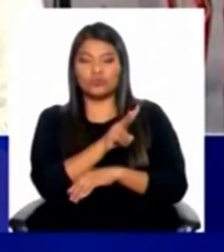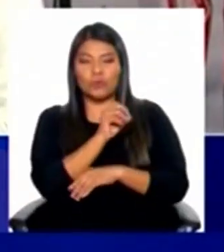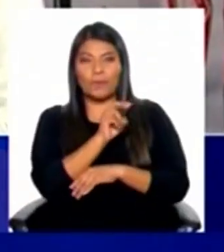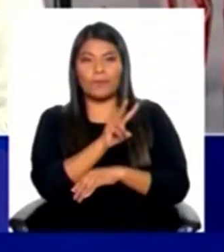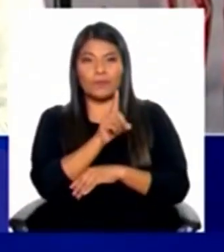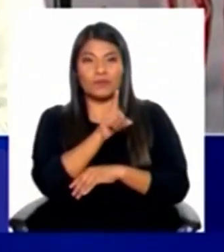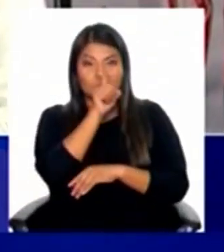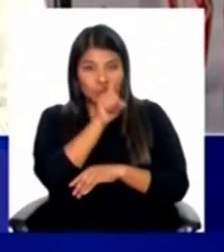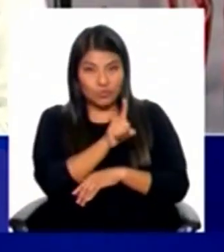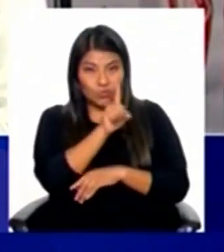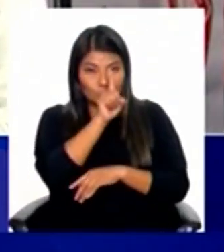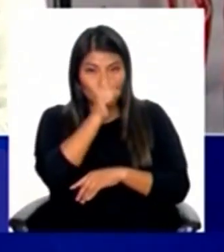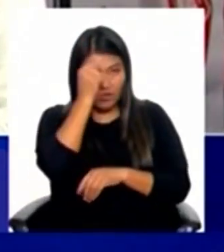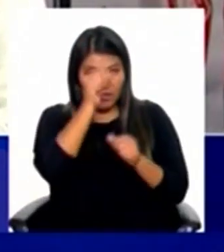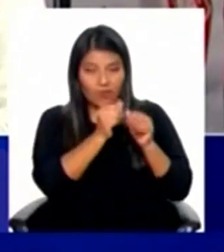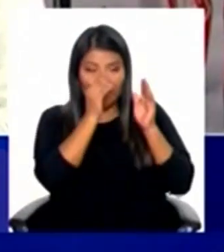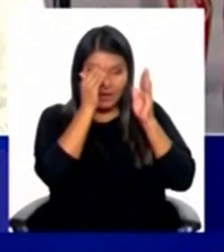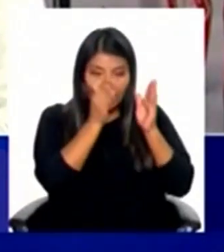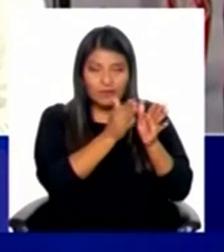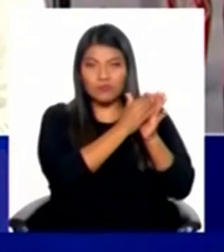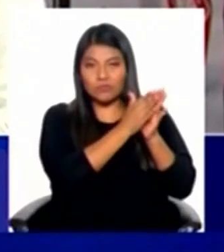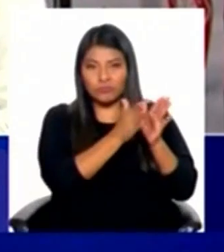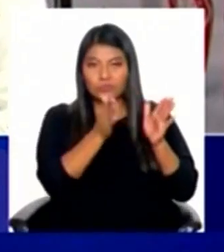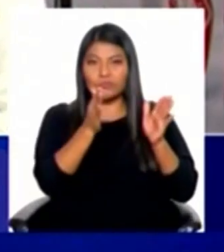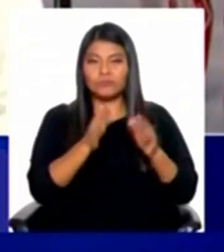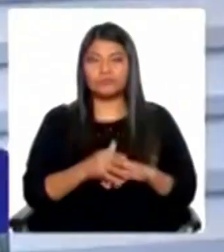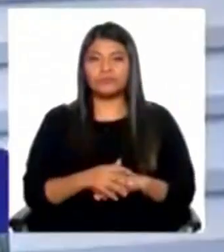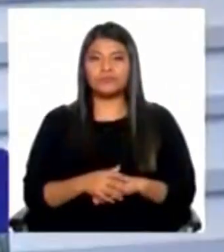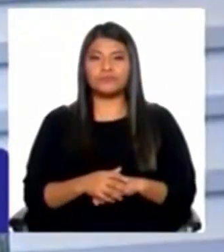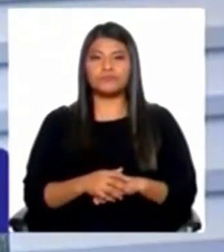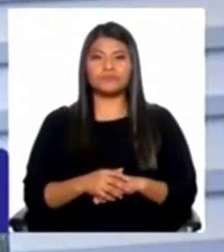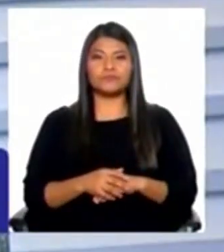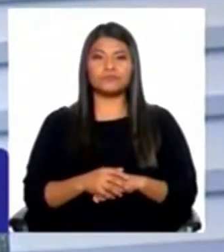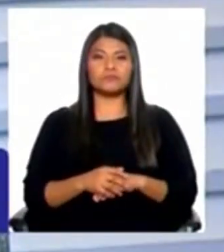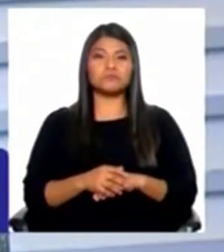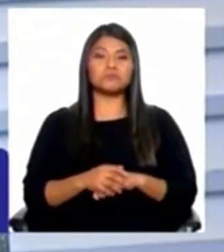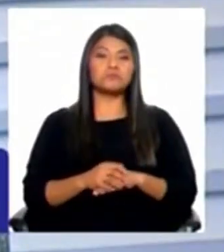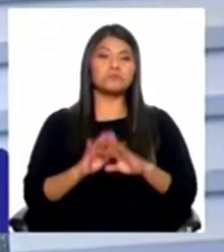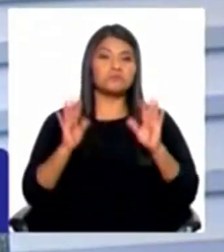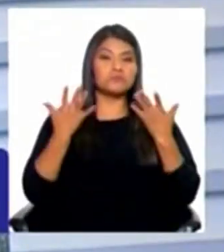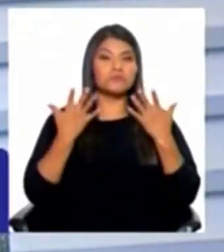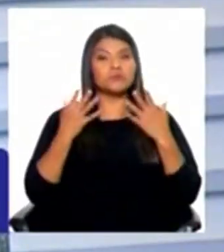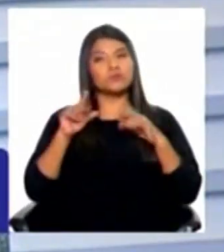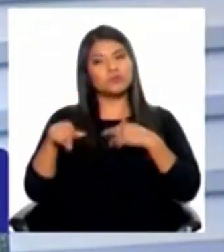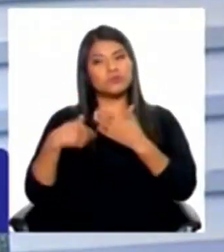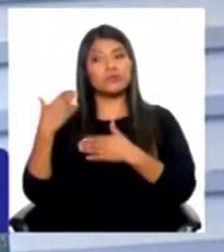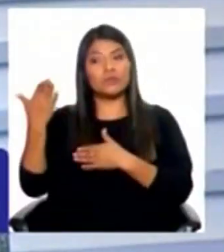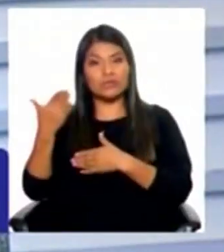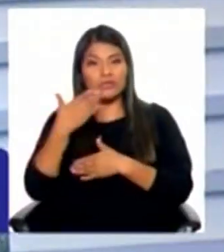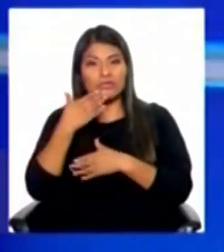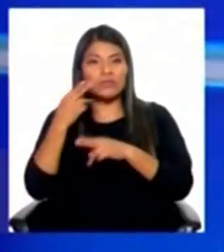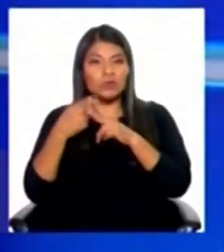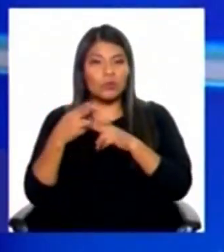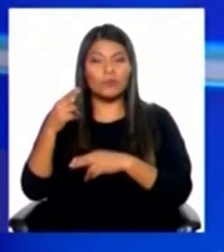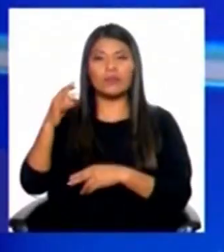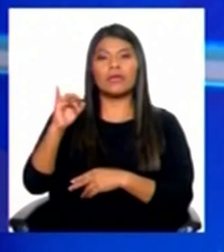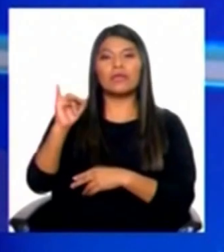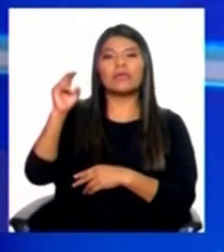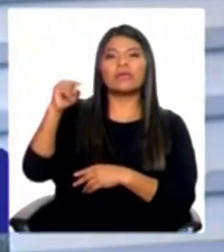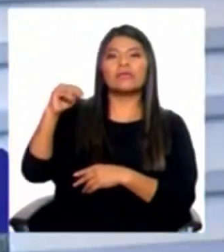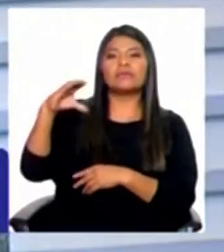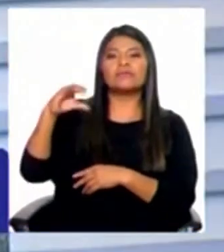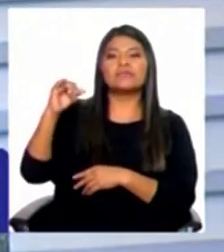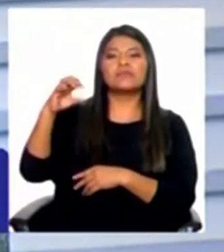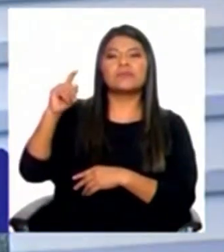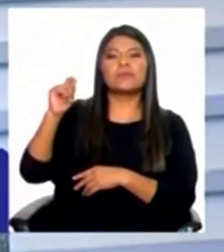cuestionamiento a todo el proceso de elección. Claro, y entonces es una investigación incipiente, hay esta sospecha. ¿Qué es lo que